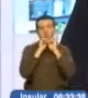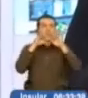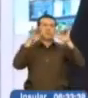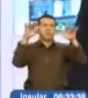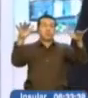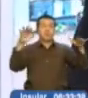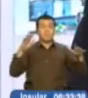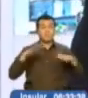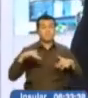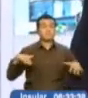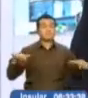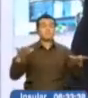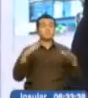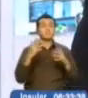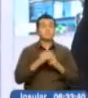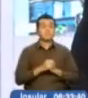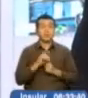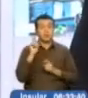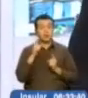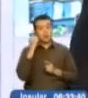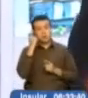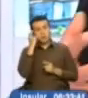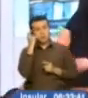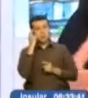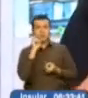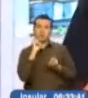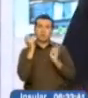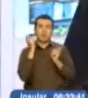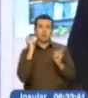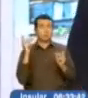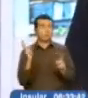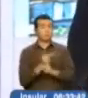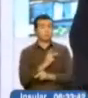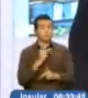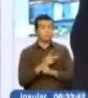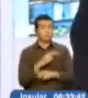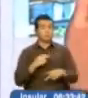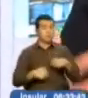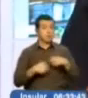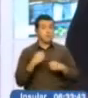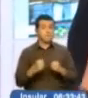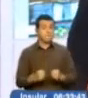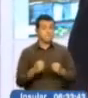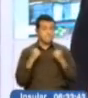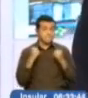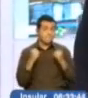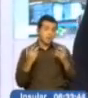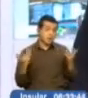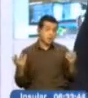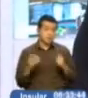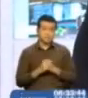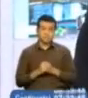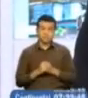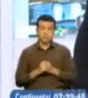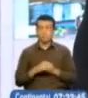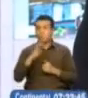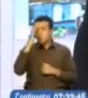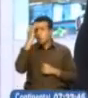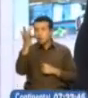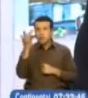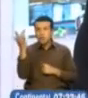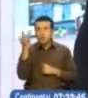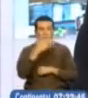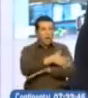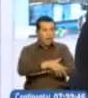generar ciertos cambios y cierta influencia fuerte en la opinión pública, etcétera, a partir de tomarse la calle. Y